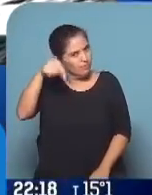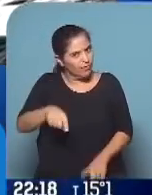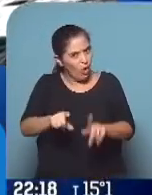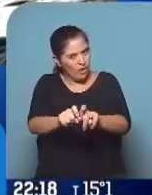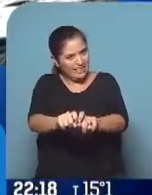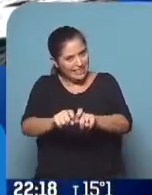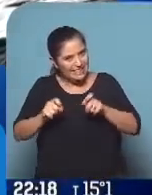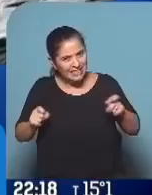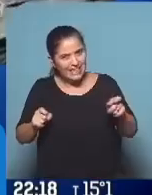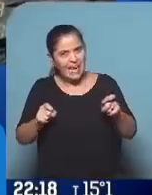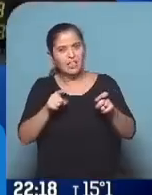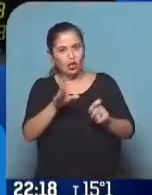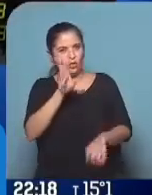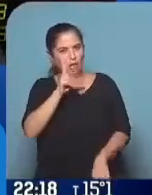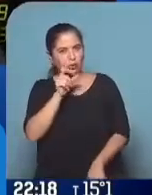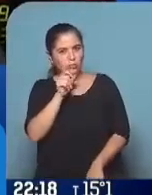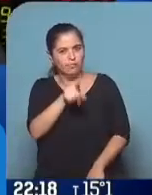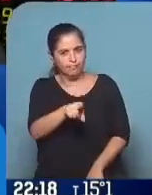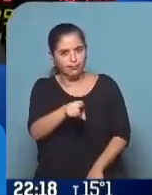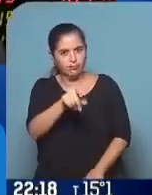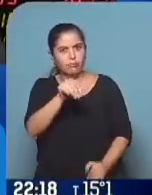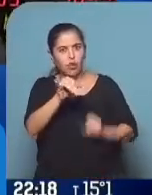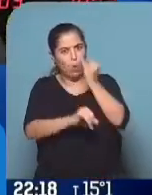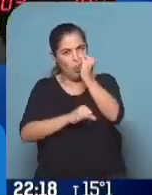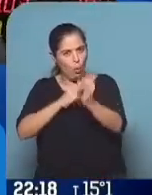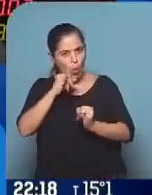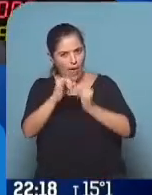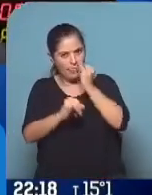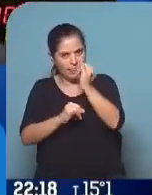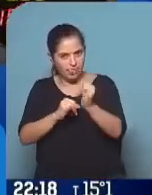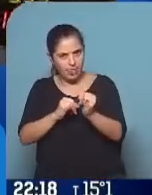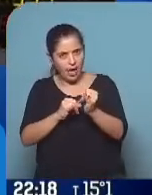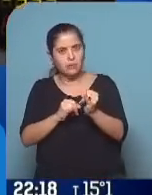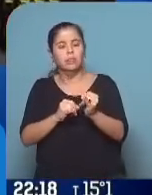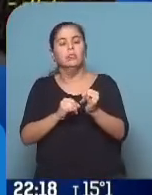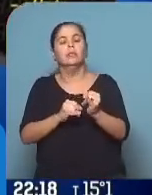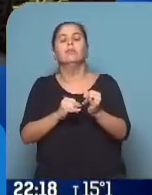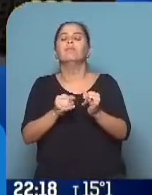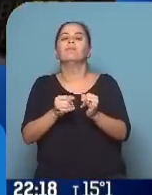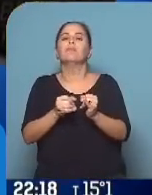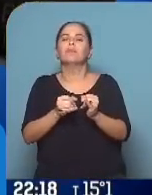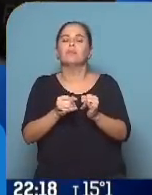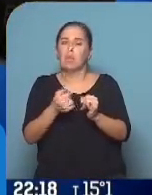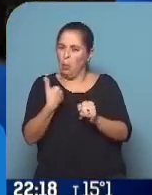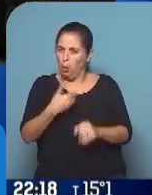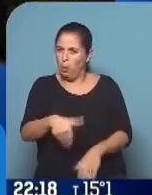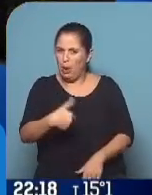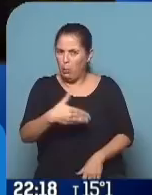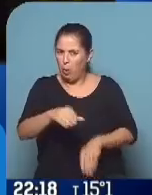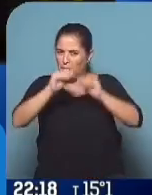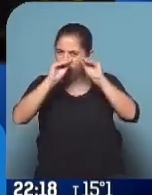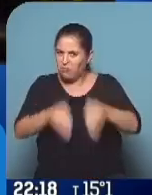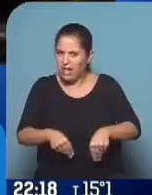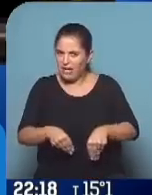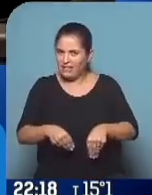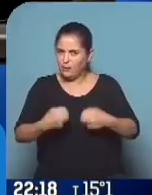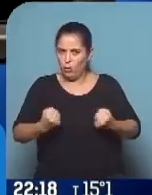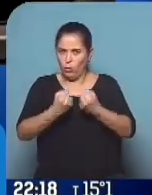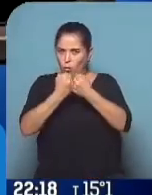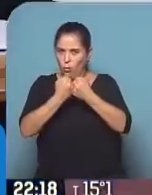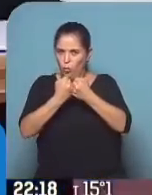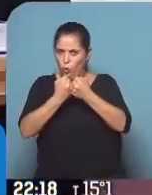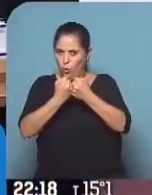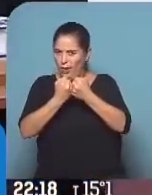en una gran nota de tapa, cuando se encaminaba todo al fracaso, porque ya se anticipaba esta ruptura de tregua,